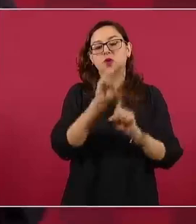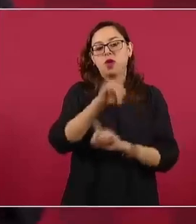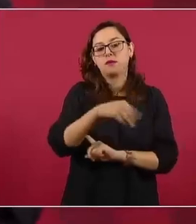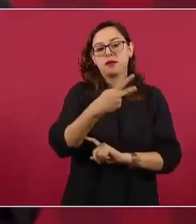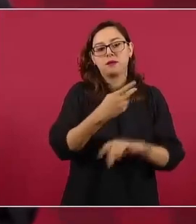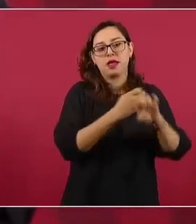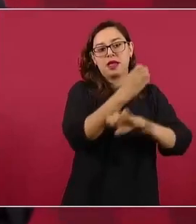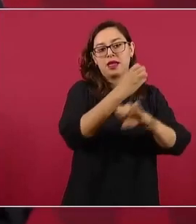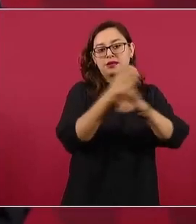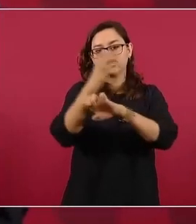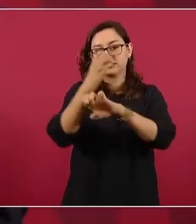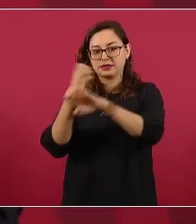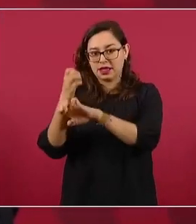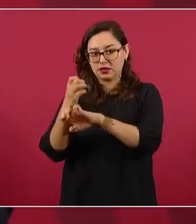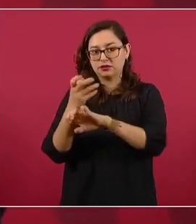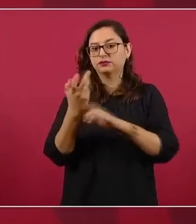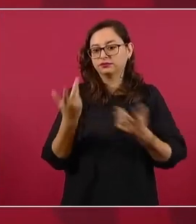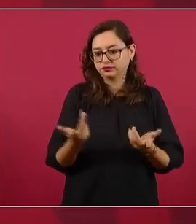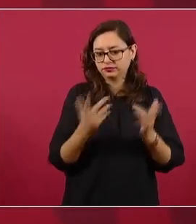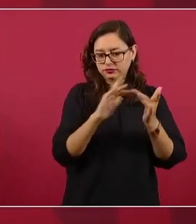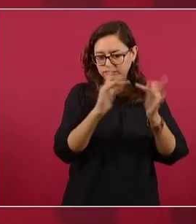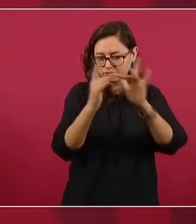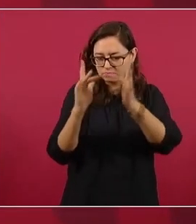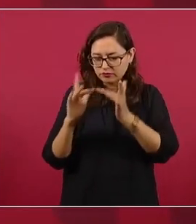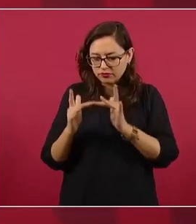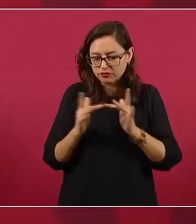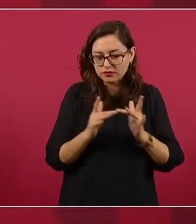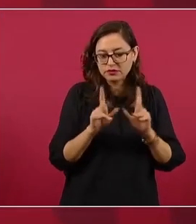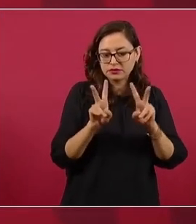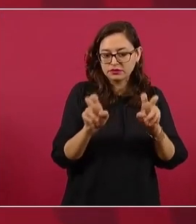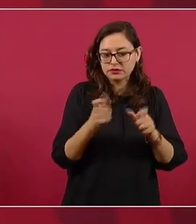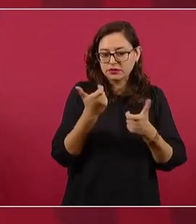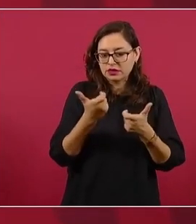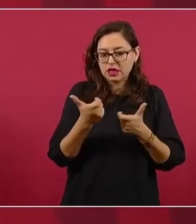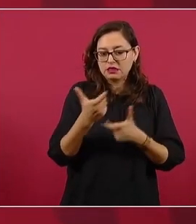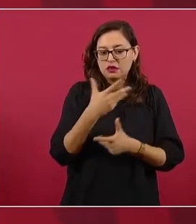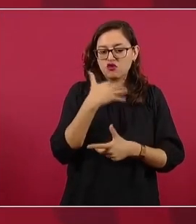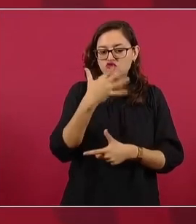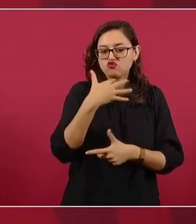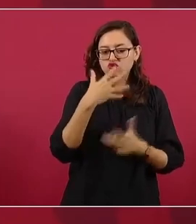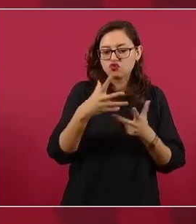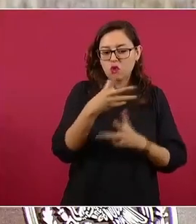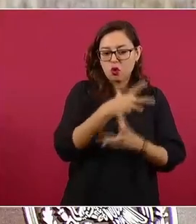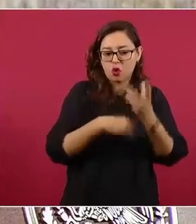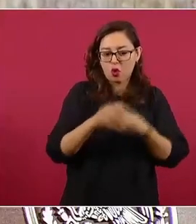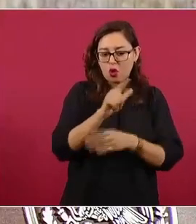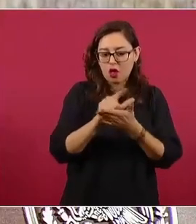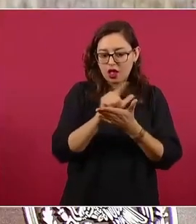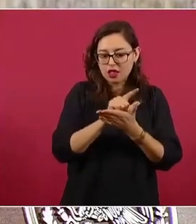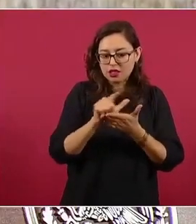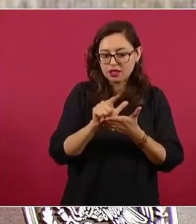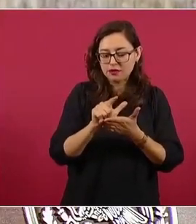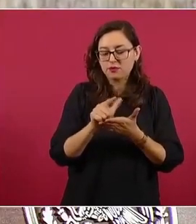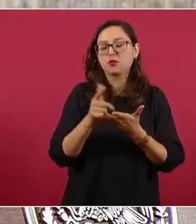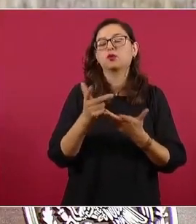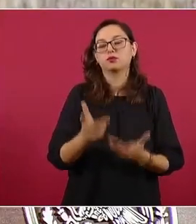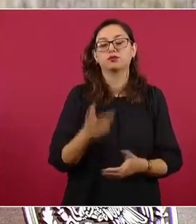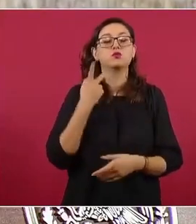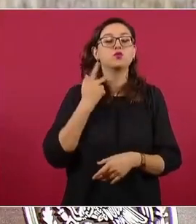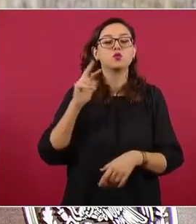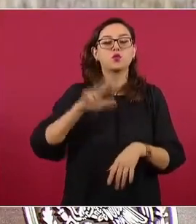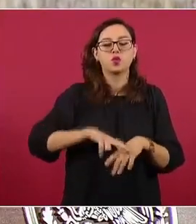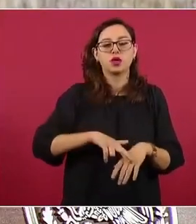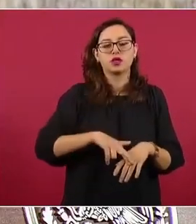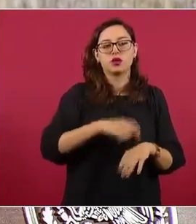delitos que se pueden cometer en conexión con el lavado de dinero, ¿entiendes? Que son las procuradurías de los estados, que